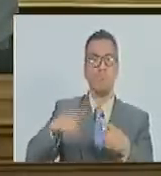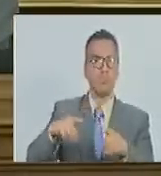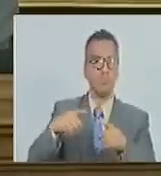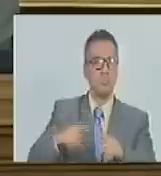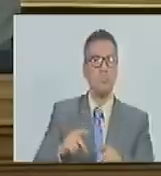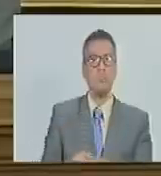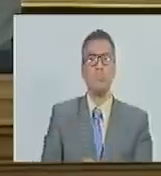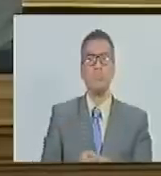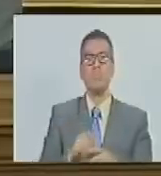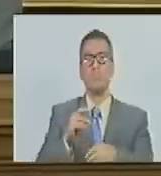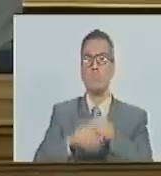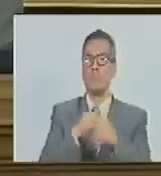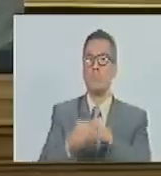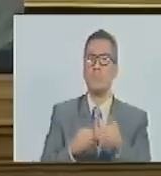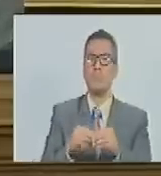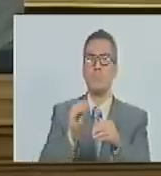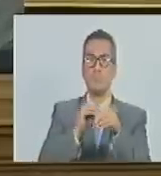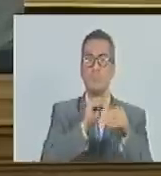democrática, que fue convocado